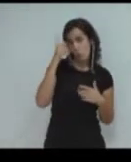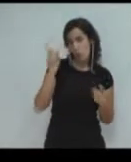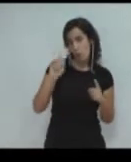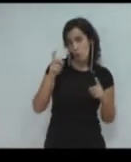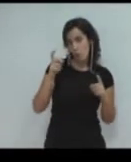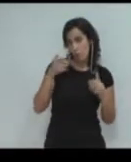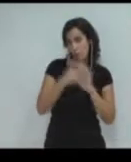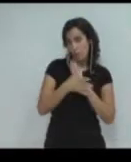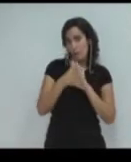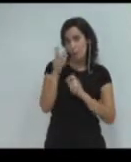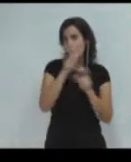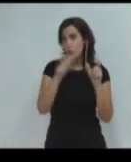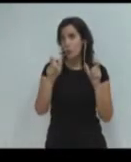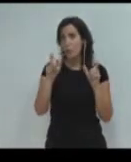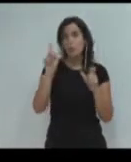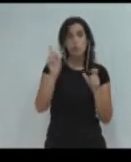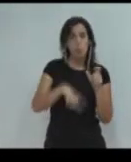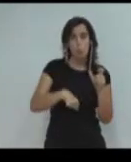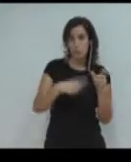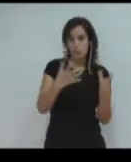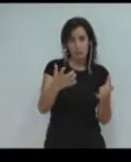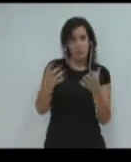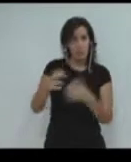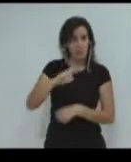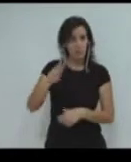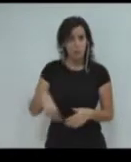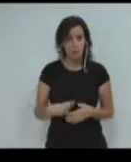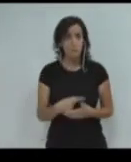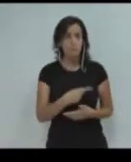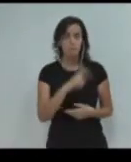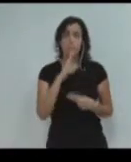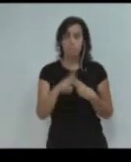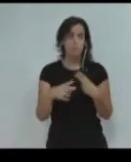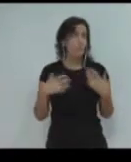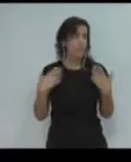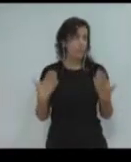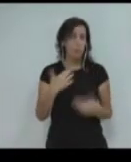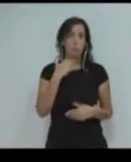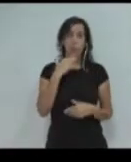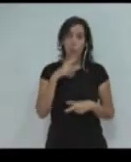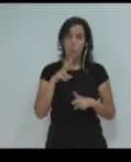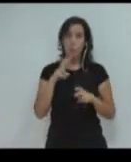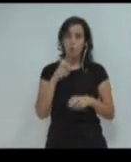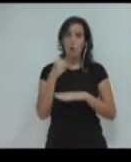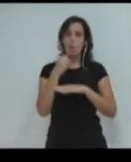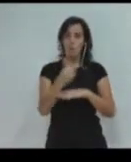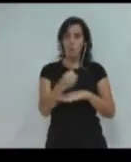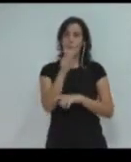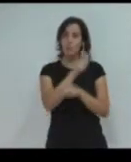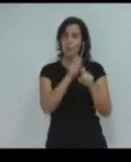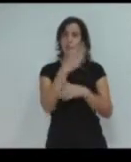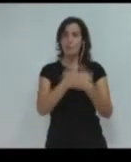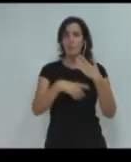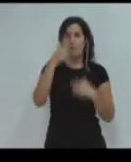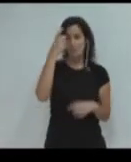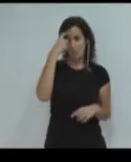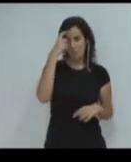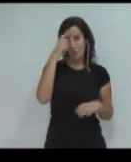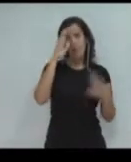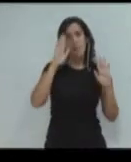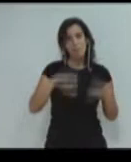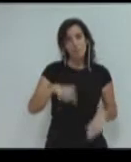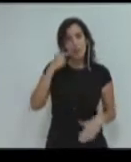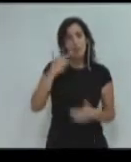en general, ¿no? Efectivamente, algo que era en principio como una solución de apoyo a los derechos de las personas con discapacidad intelectual se ha comprobado que